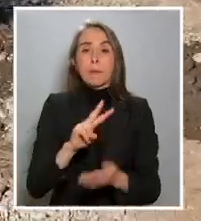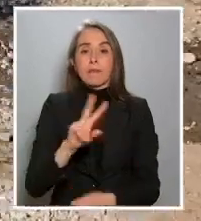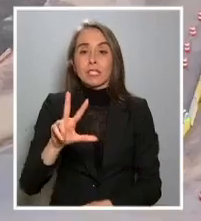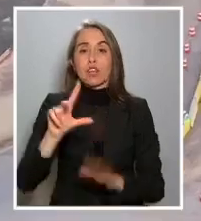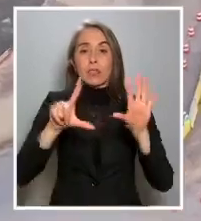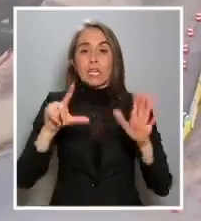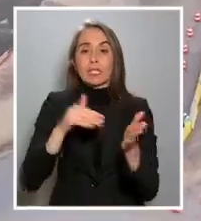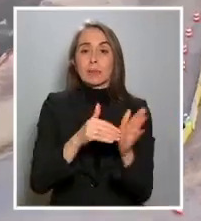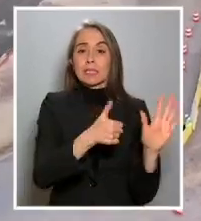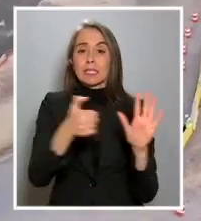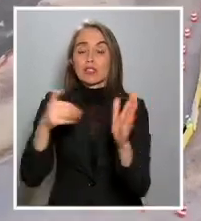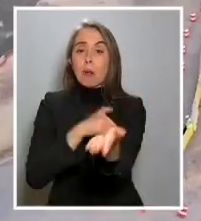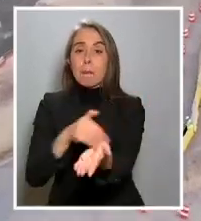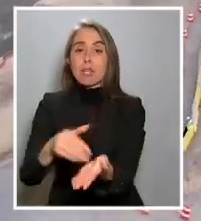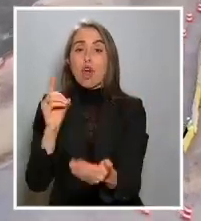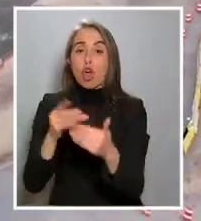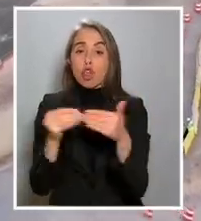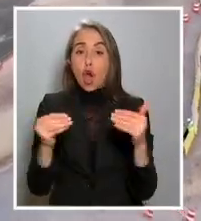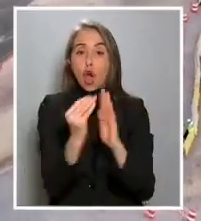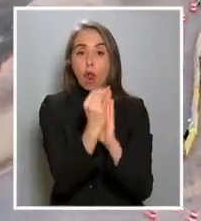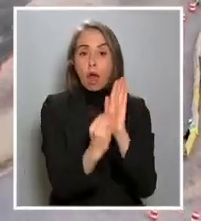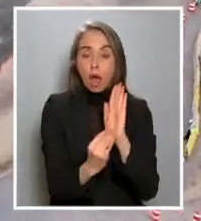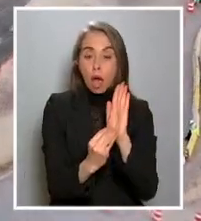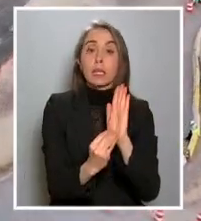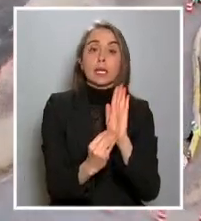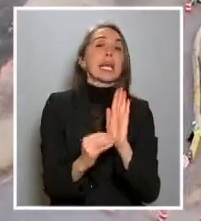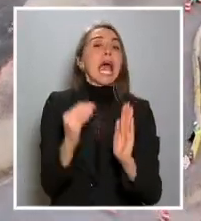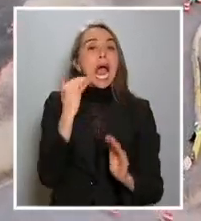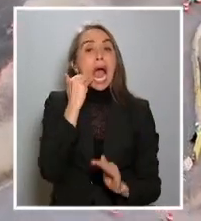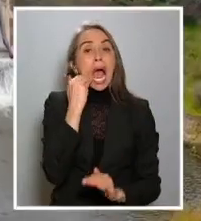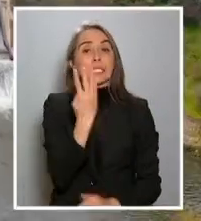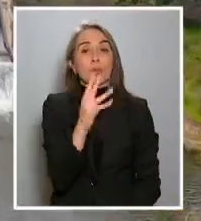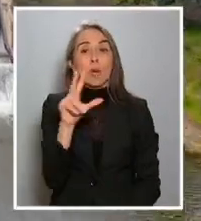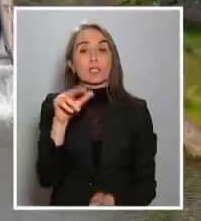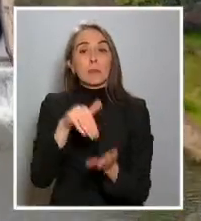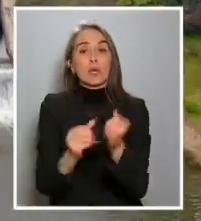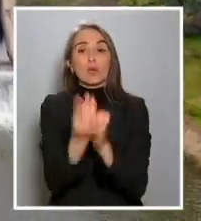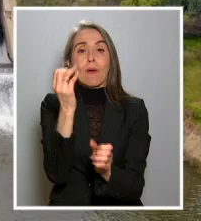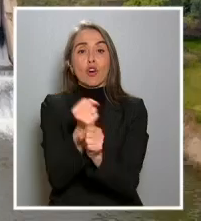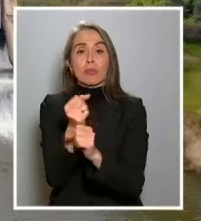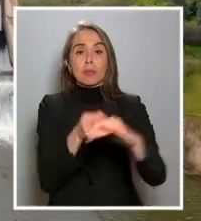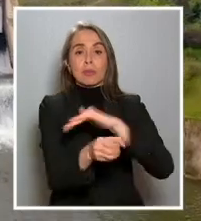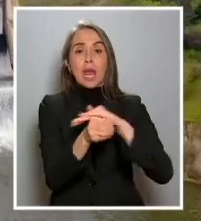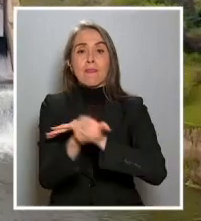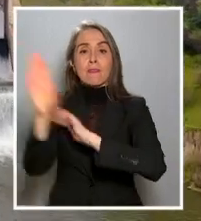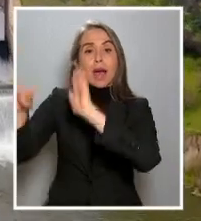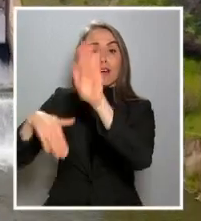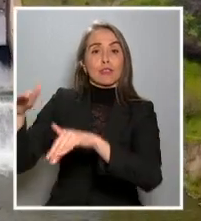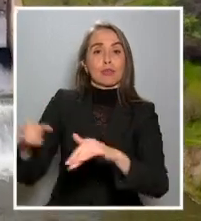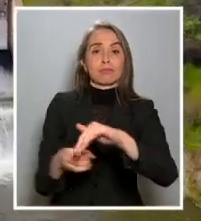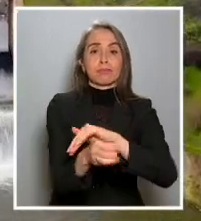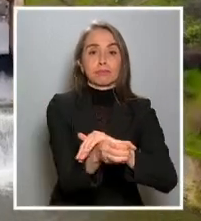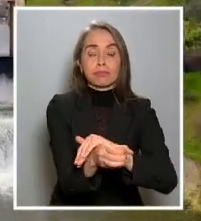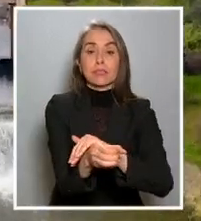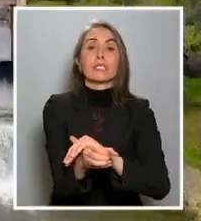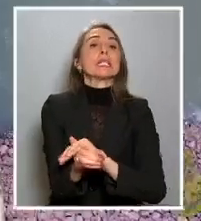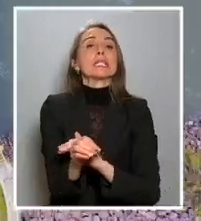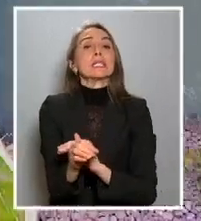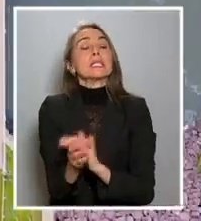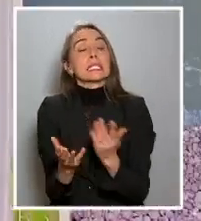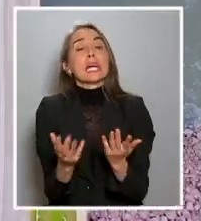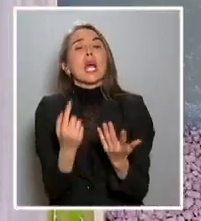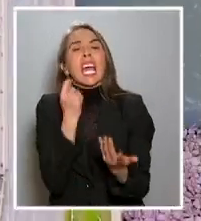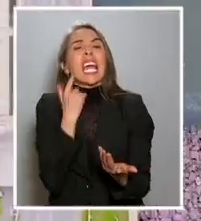17.600 millones de dólares, lo cual va a generar cerca de 48.000 nuevos empleos. Estamos hablando, entre